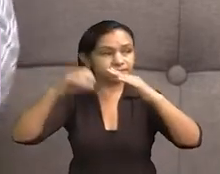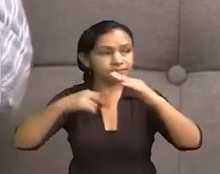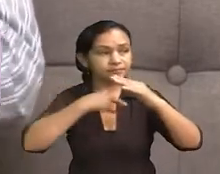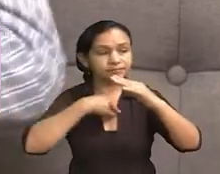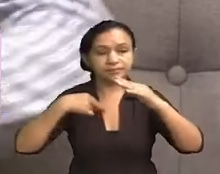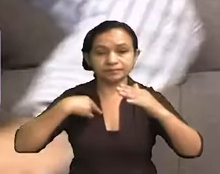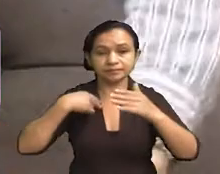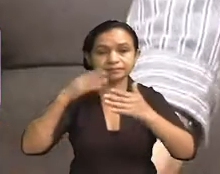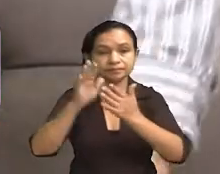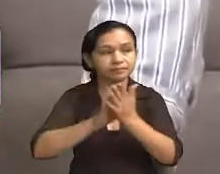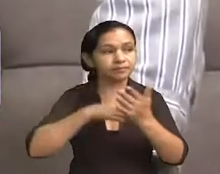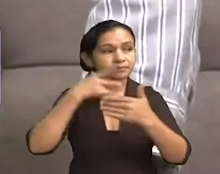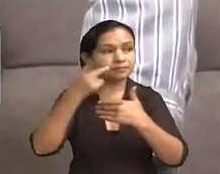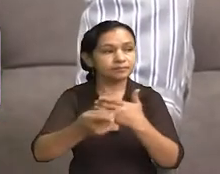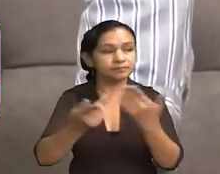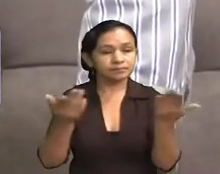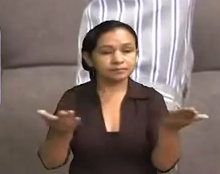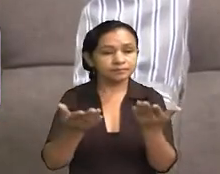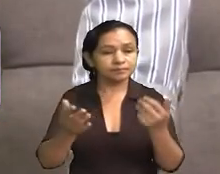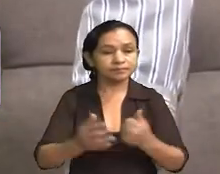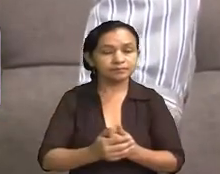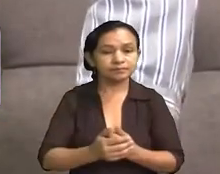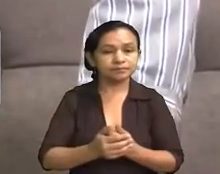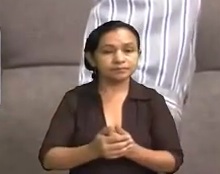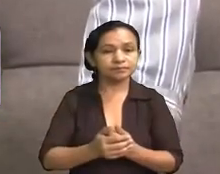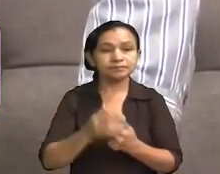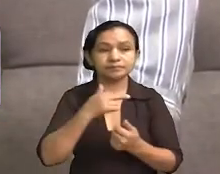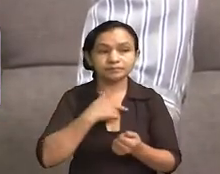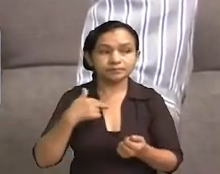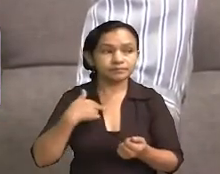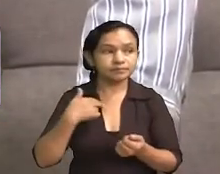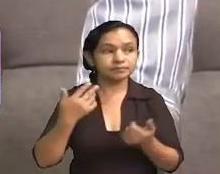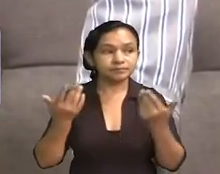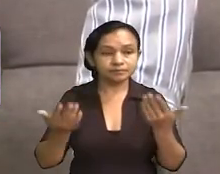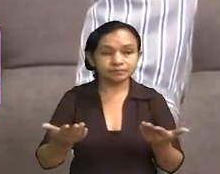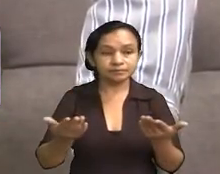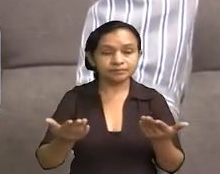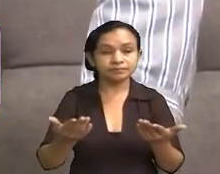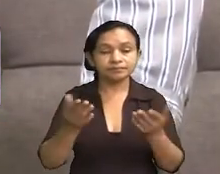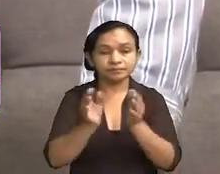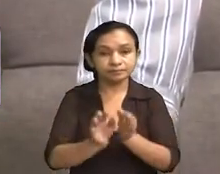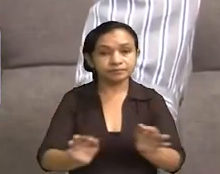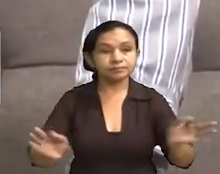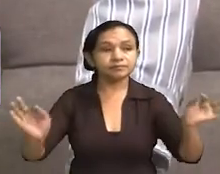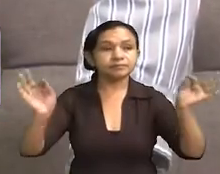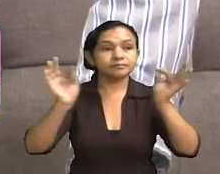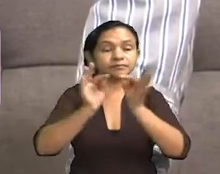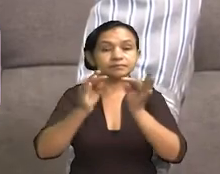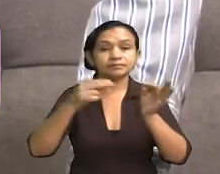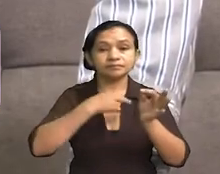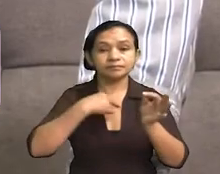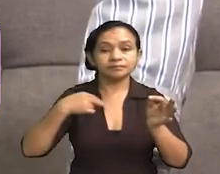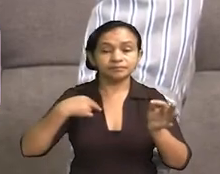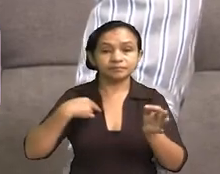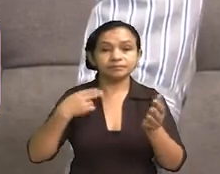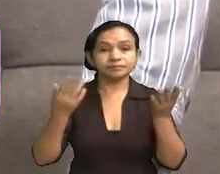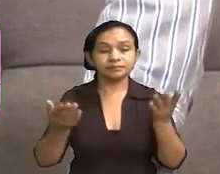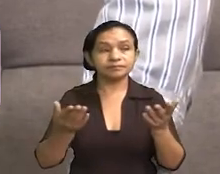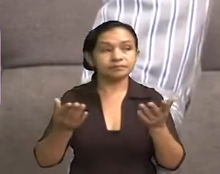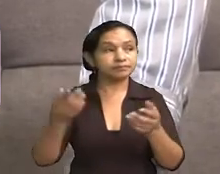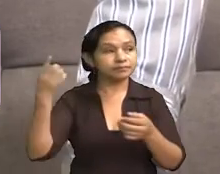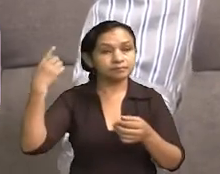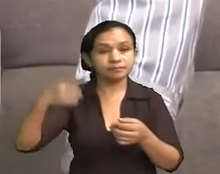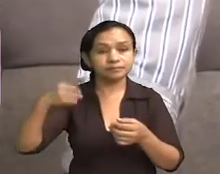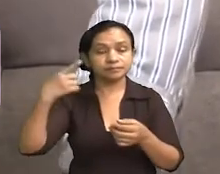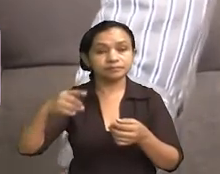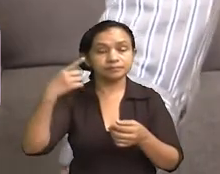inaugurándose programas de energía. Entonces, eso ocurre por eso, por la prioridad que se le ha dado a restituir